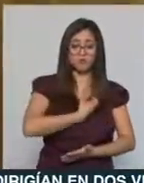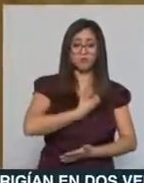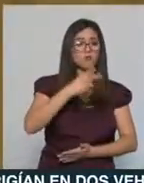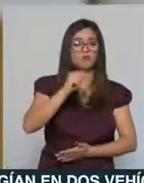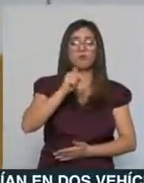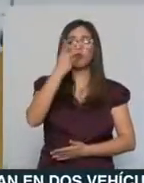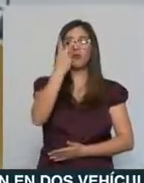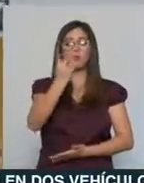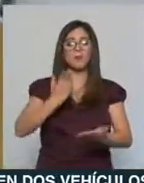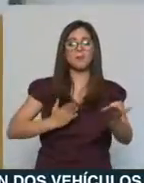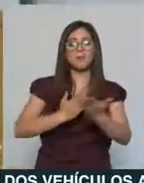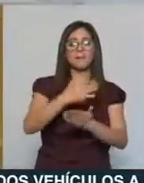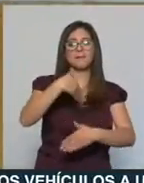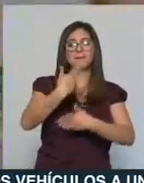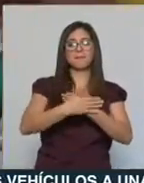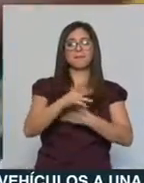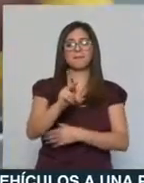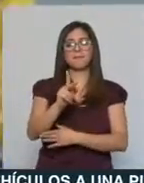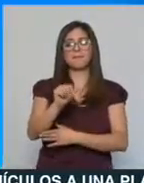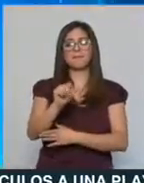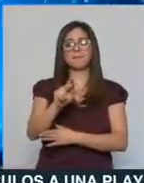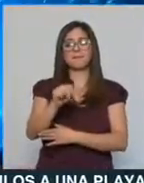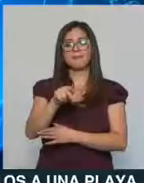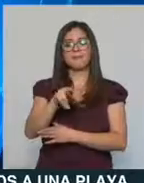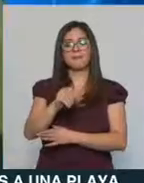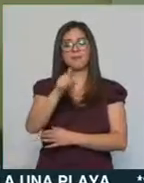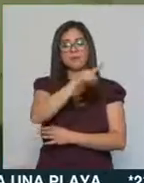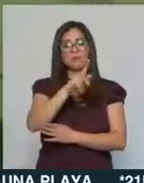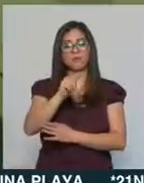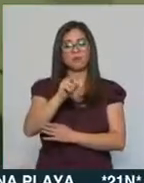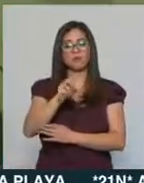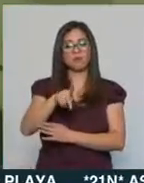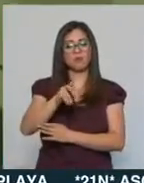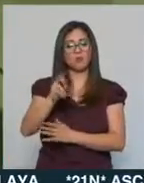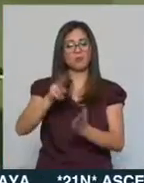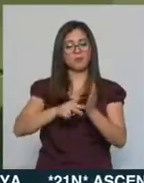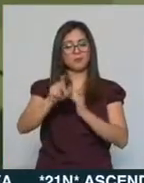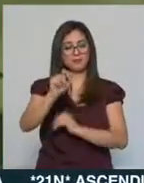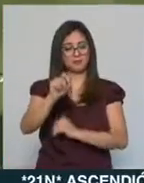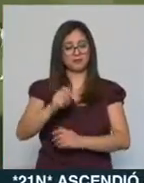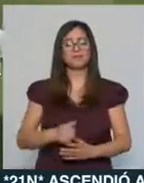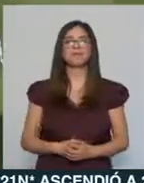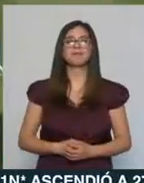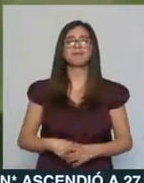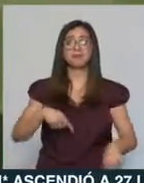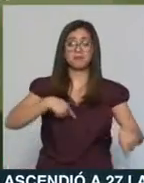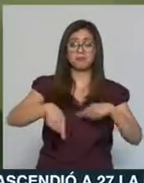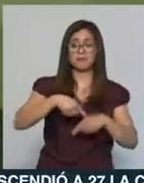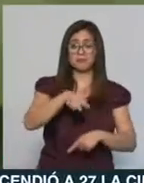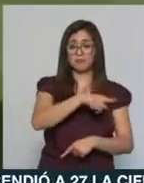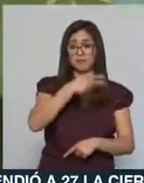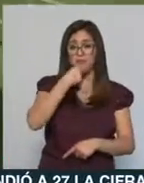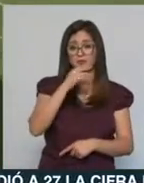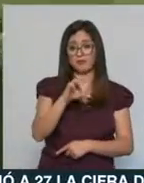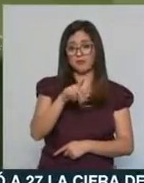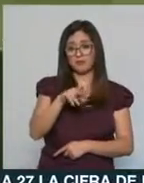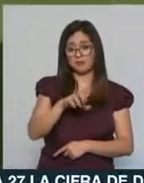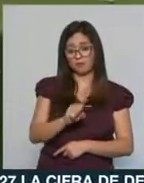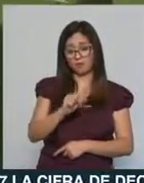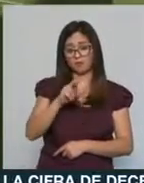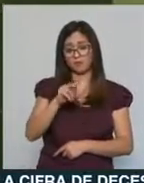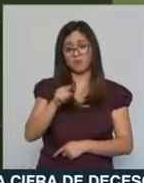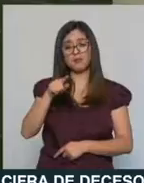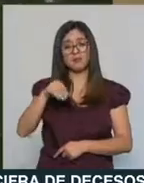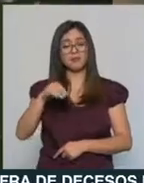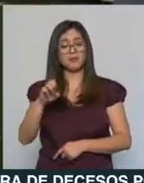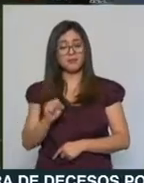2 cupos a los Juegos Paralímpicos de Tokio 2020. El delantero mexicano Carlos Vela es líder de goleo en la MLS,